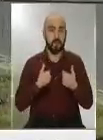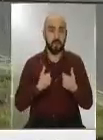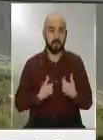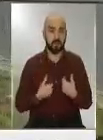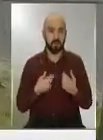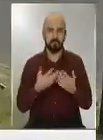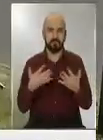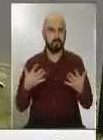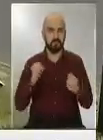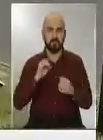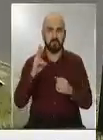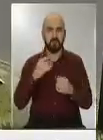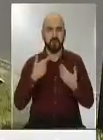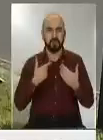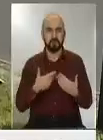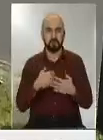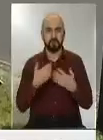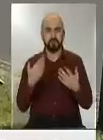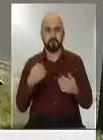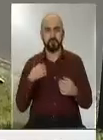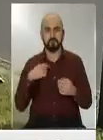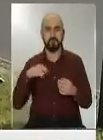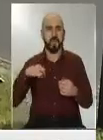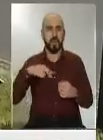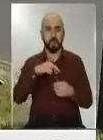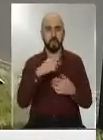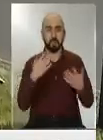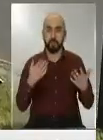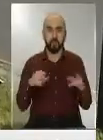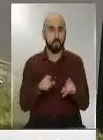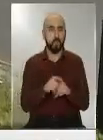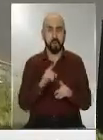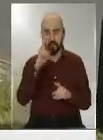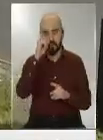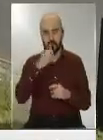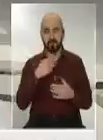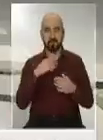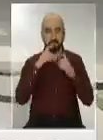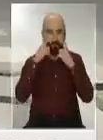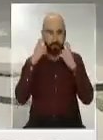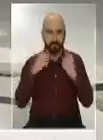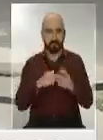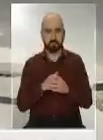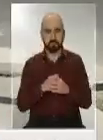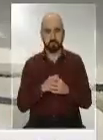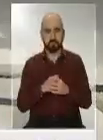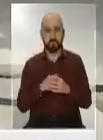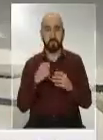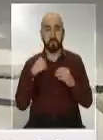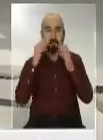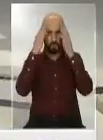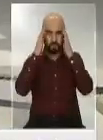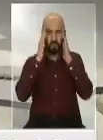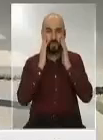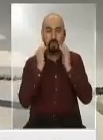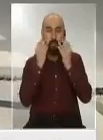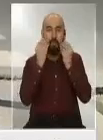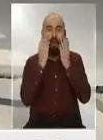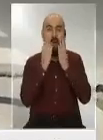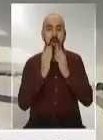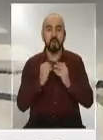Cansa mucho más. Y bueno, por eso solo camino, no estoy corriendo, pero dificulta el uso de la mascarilla. A mí me transpira la cara, se me